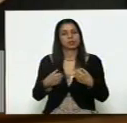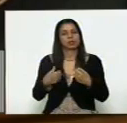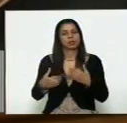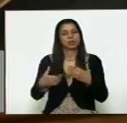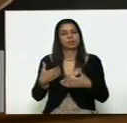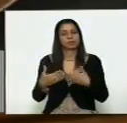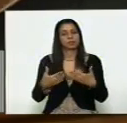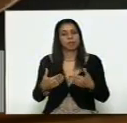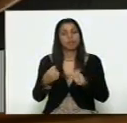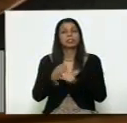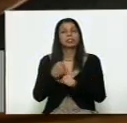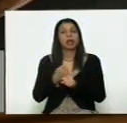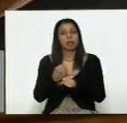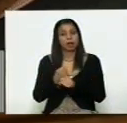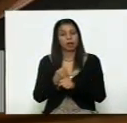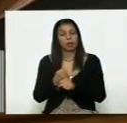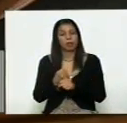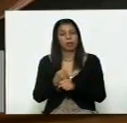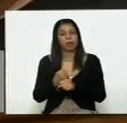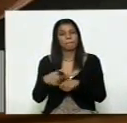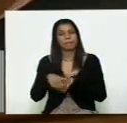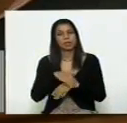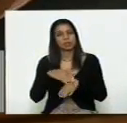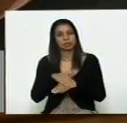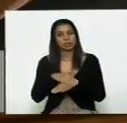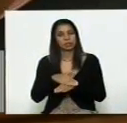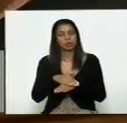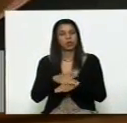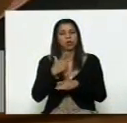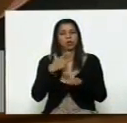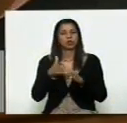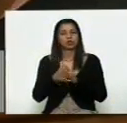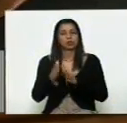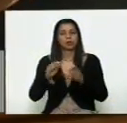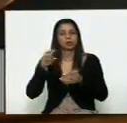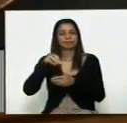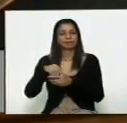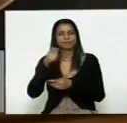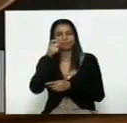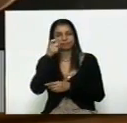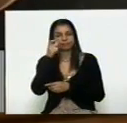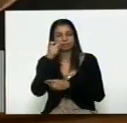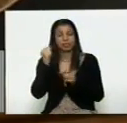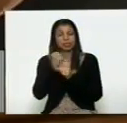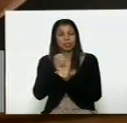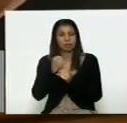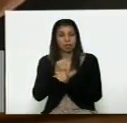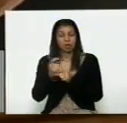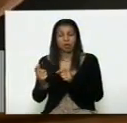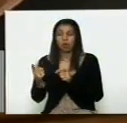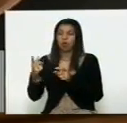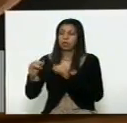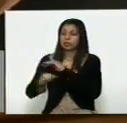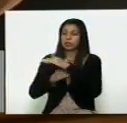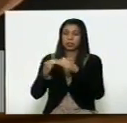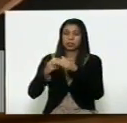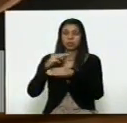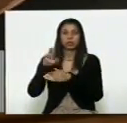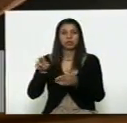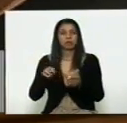del trabajo, a través de las Inspectorías del Trabajo y el Instituto Nacional de